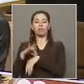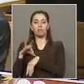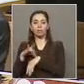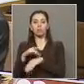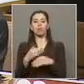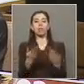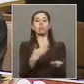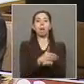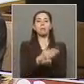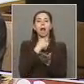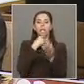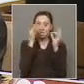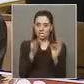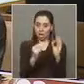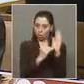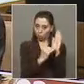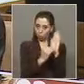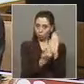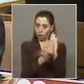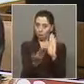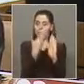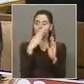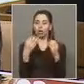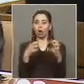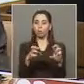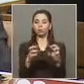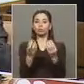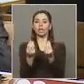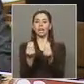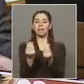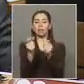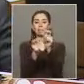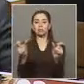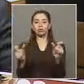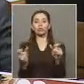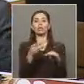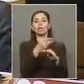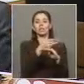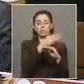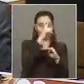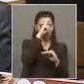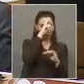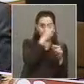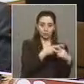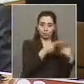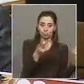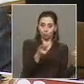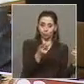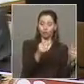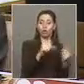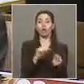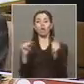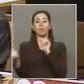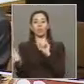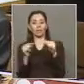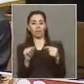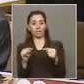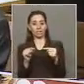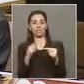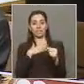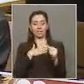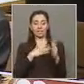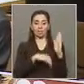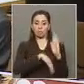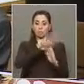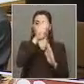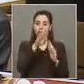garantizado que otorgue mejor oportunidad y calidad a la gente que hoy día se atiende en el sector público, ese debate que quiere abrir una gran